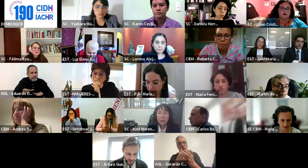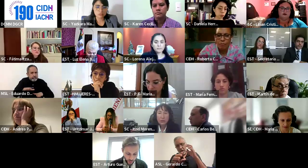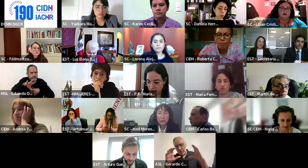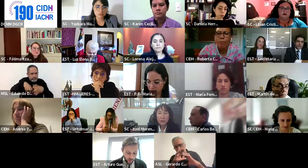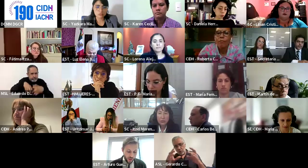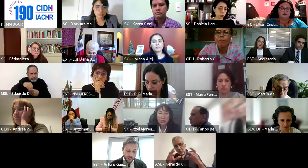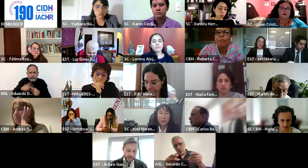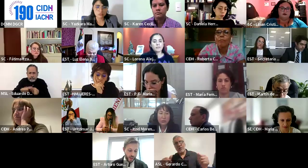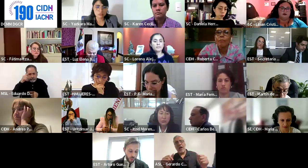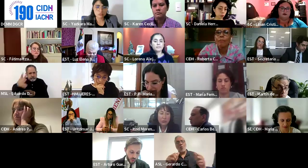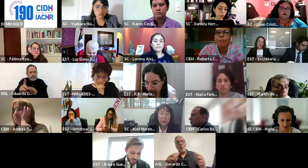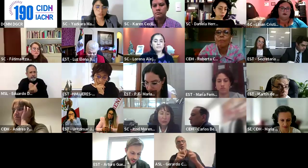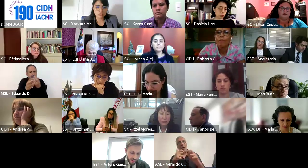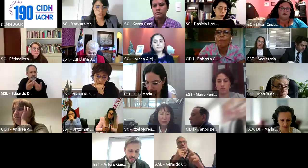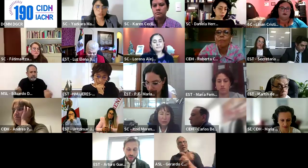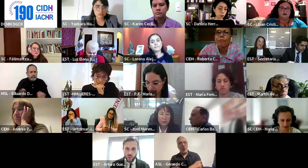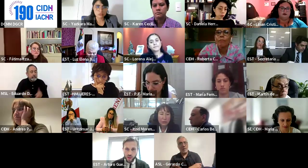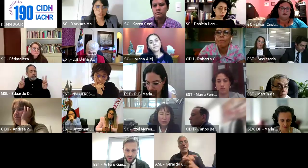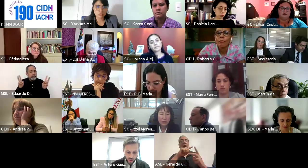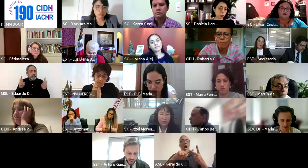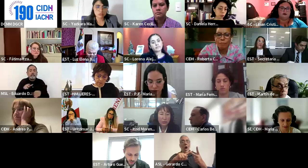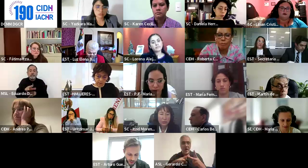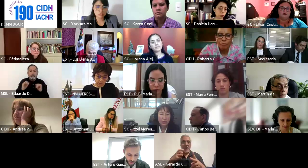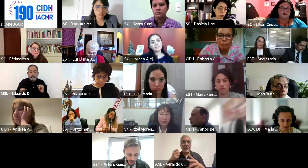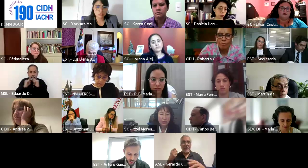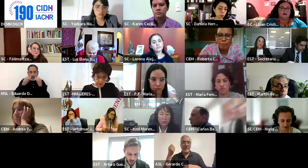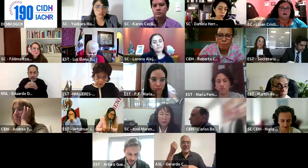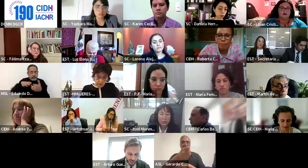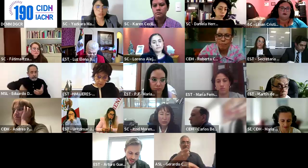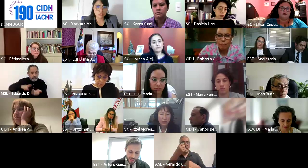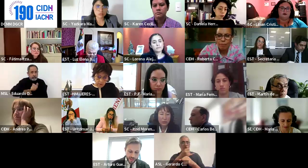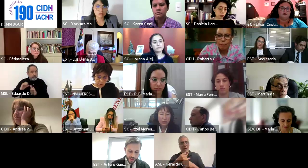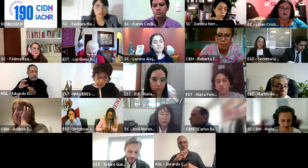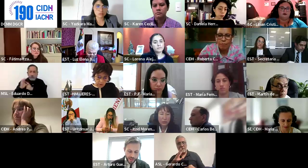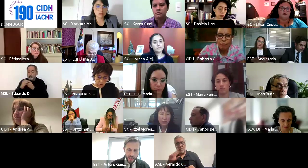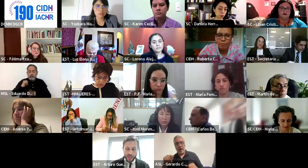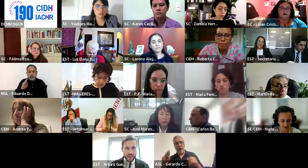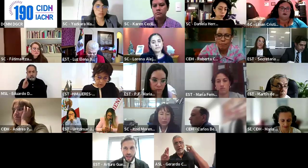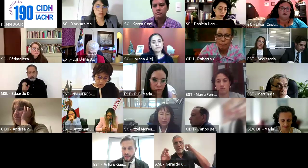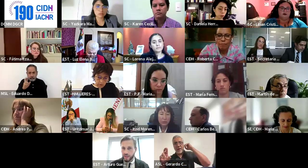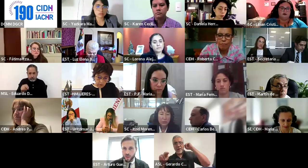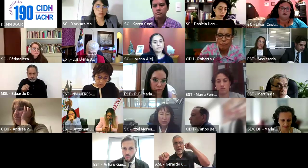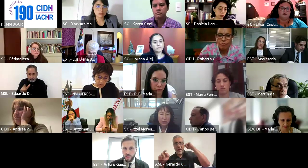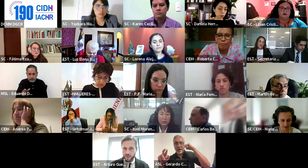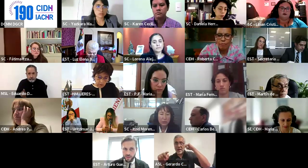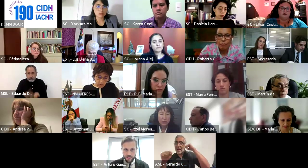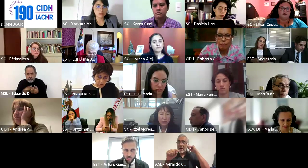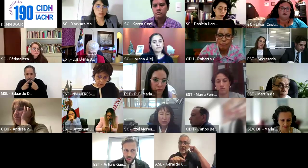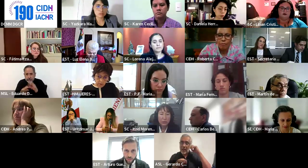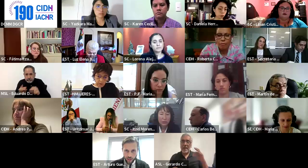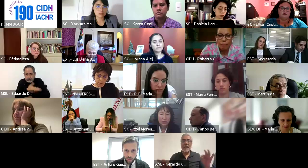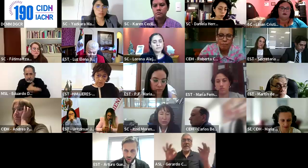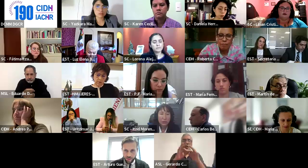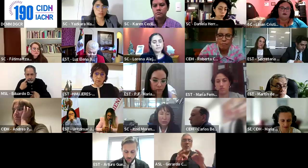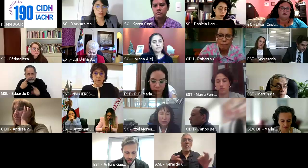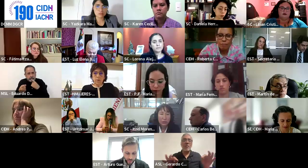a un problema tan complejo. En cuanto al tema de institucionalización que también planteaba el comisionado Bernal, acá hay criterios muy interesantes que